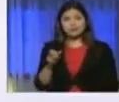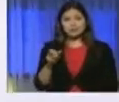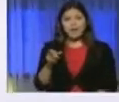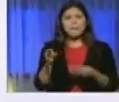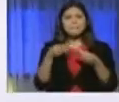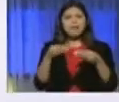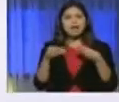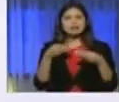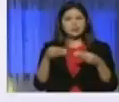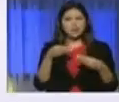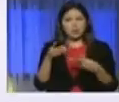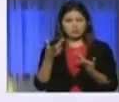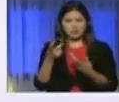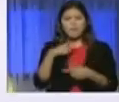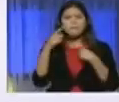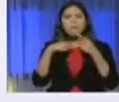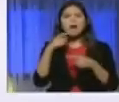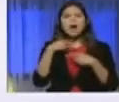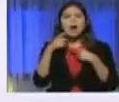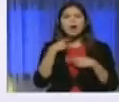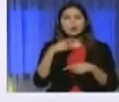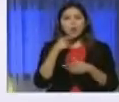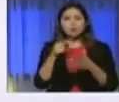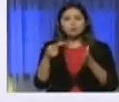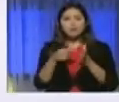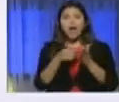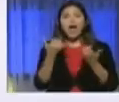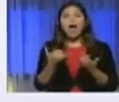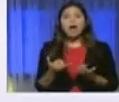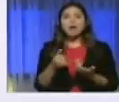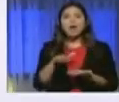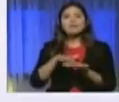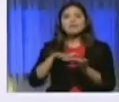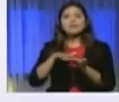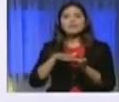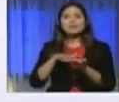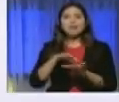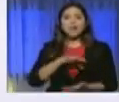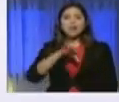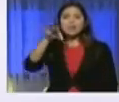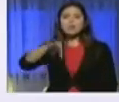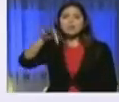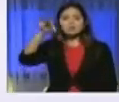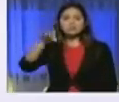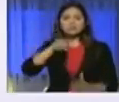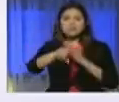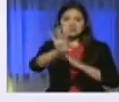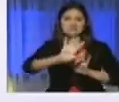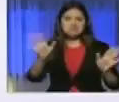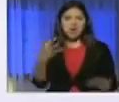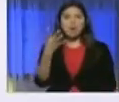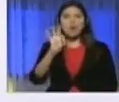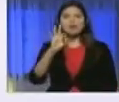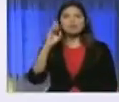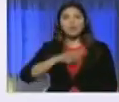marrón. Ahora es una cosa magnética, correcto. 40 bolívares, el multiabono.